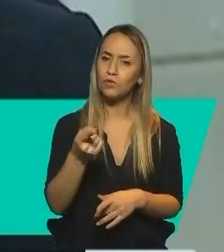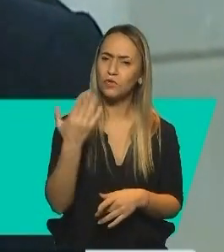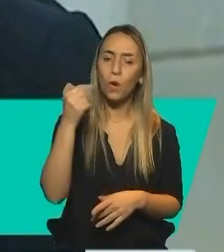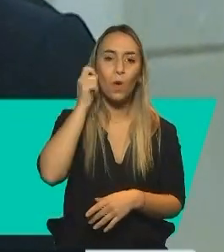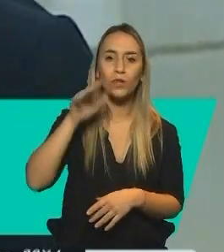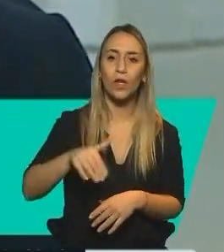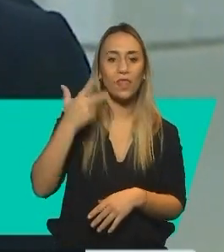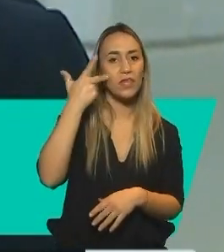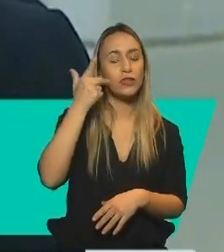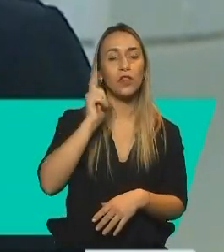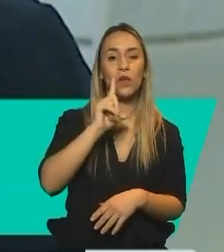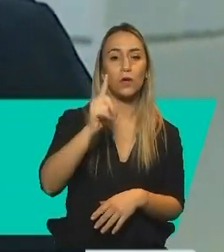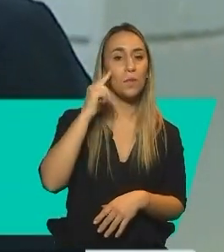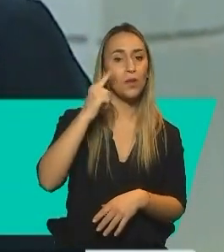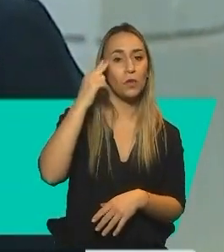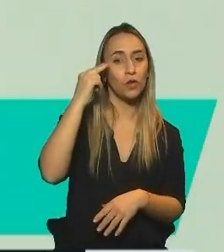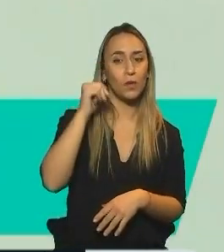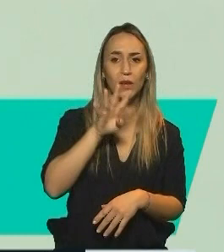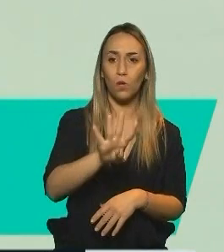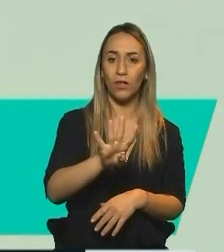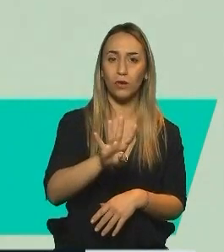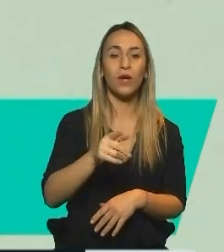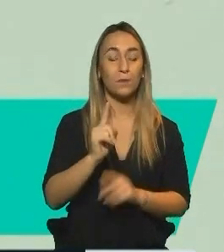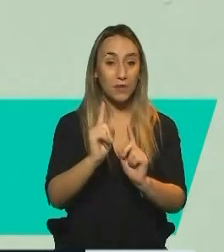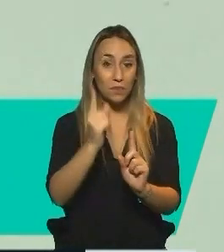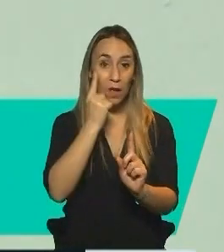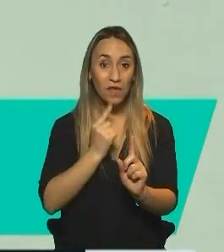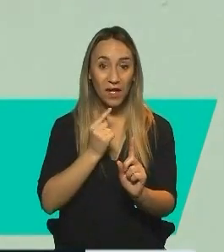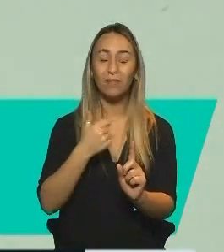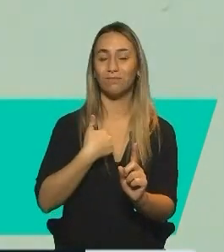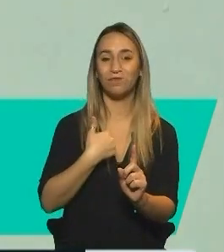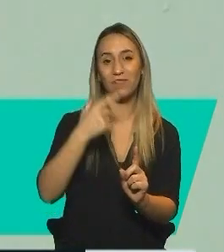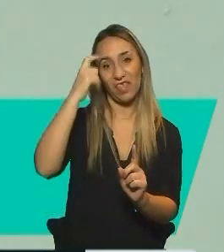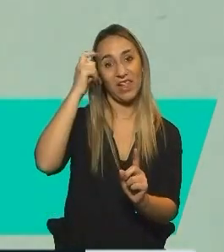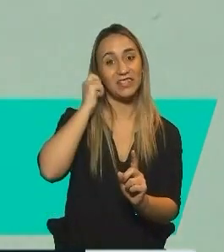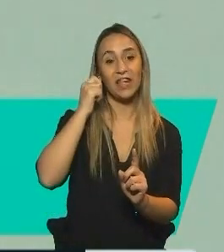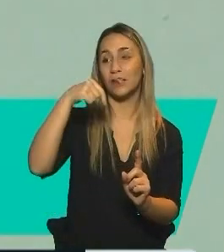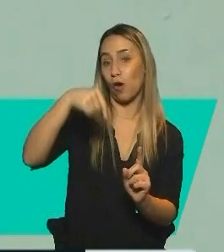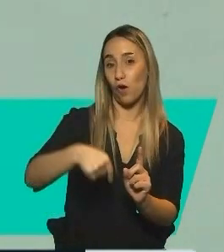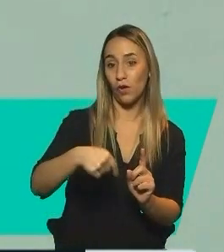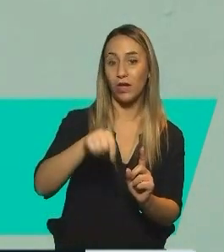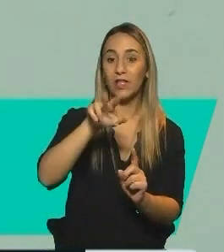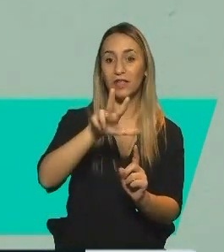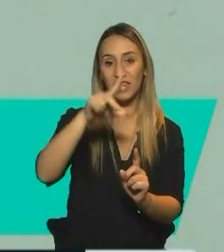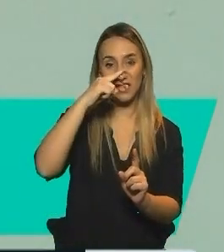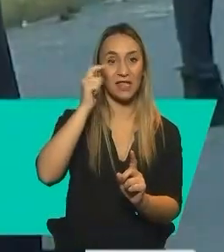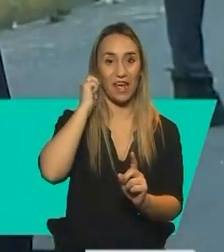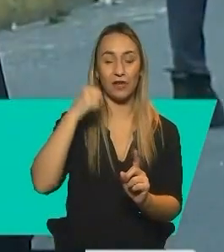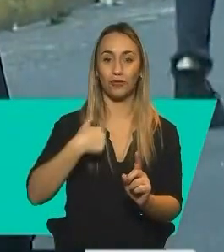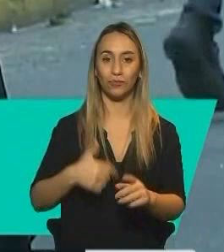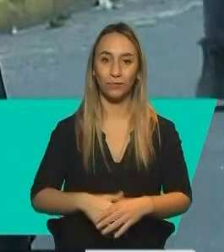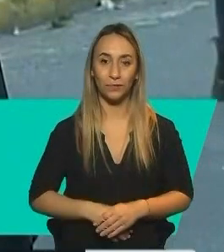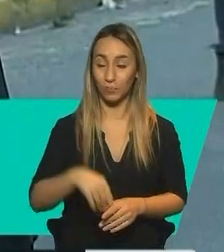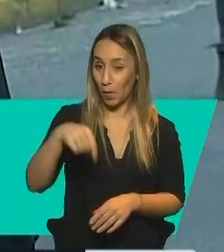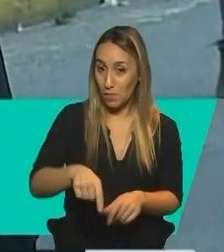tenías el 18 de julio de 1994? Yo ese día cumplía 10 años, así que hoy ya estoy cumpliendo 37. Hoy